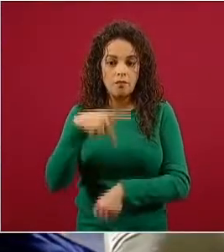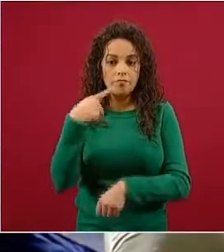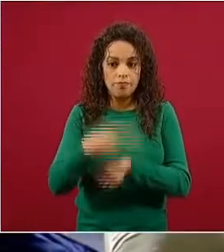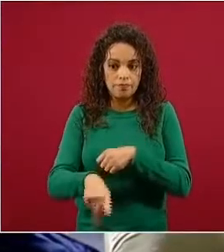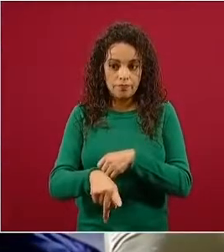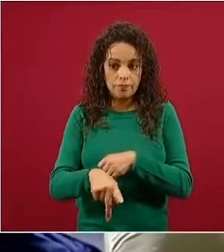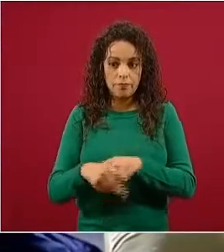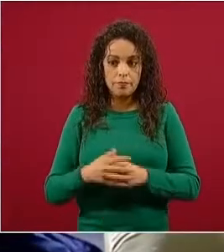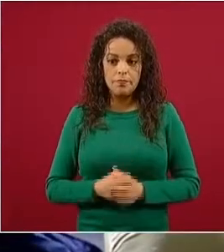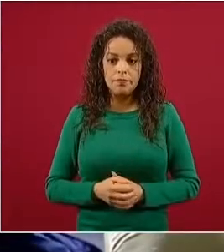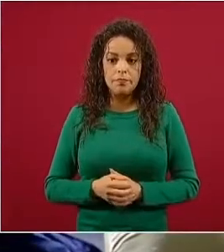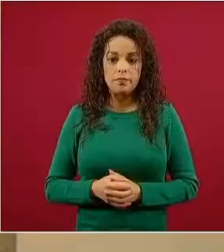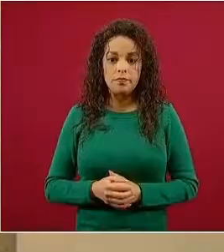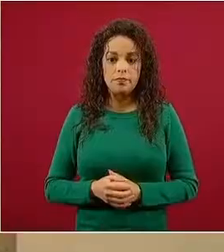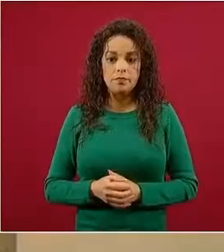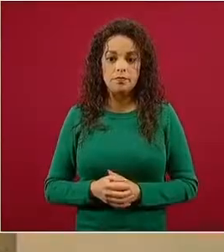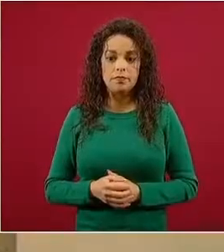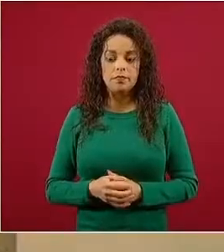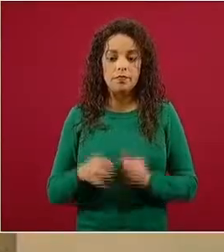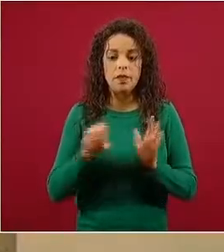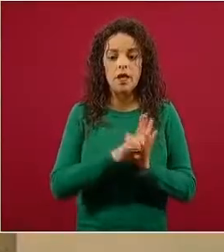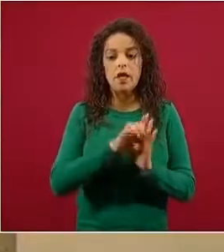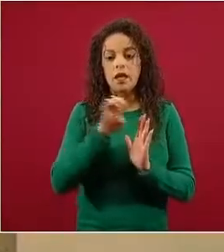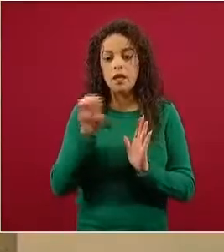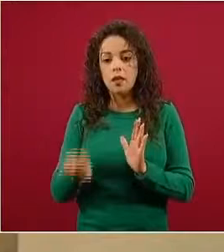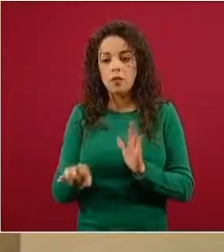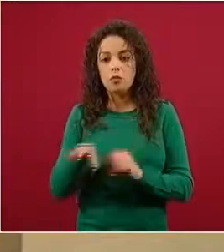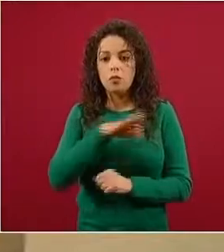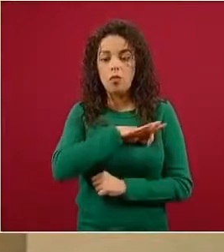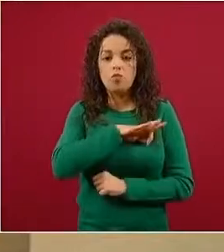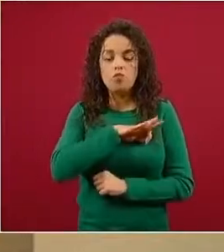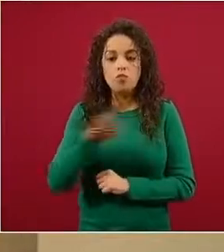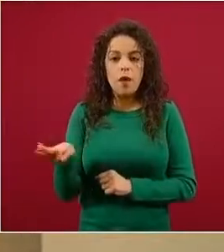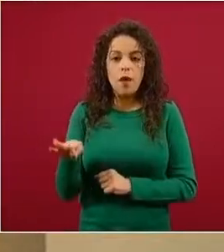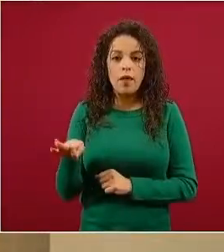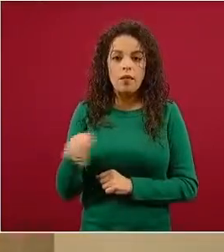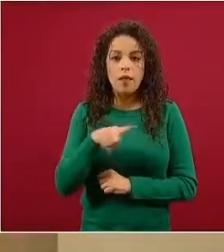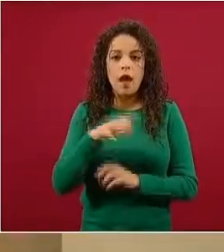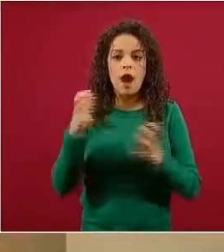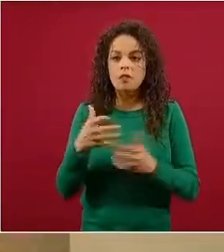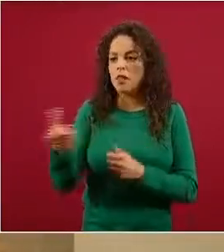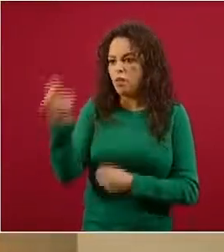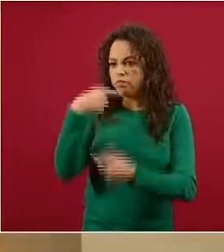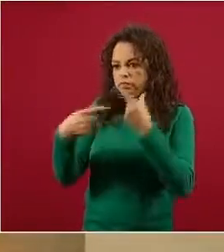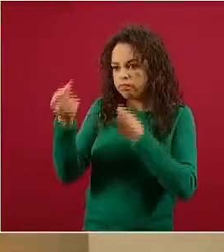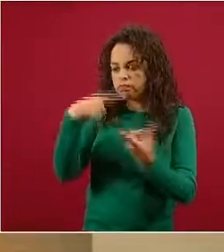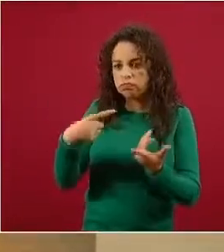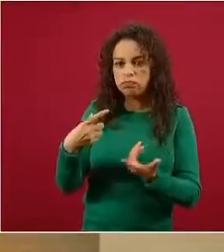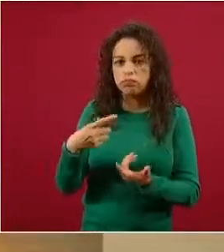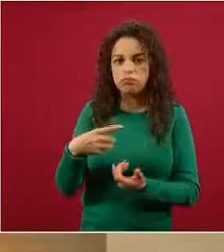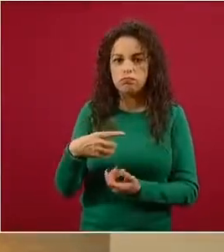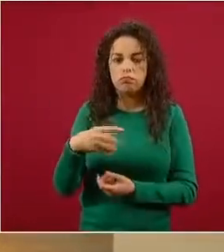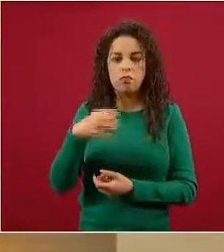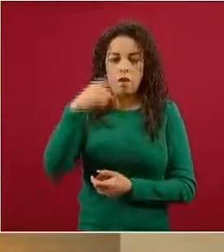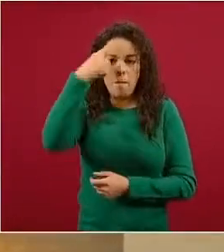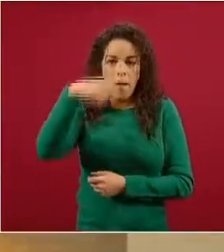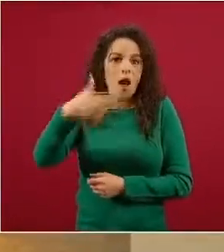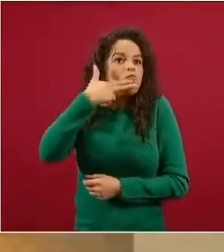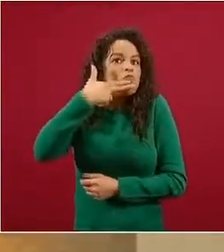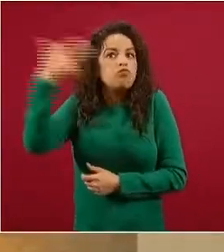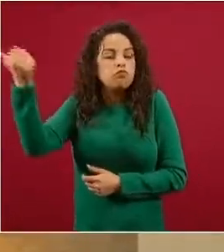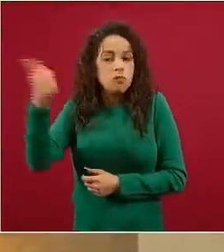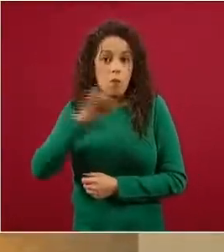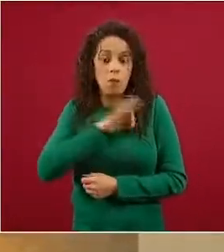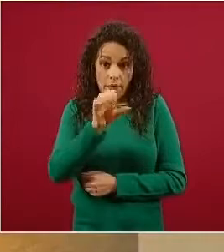no saben a veces muy bien cómo explicar, también existen libros de apoyo para poder explicarle a los